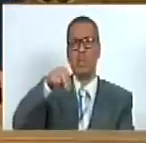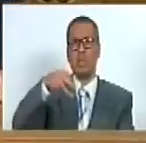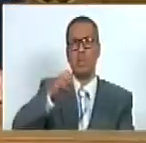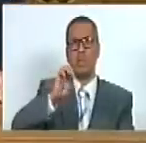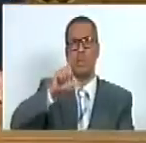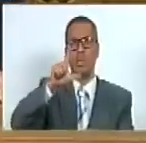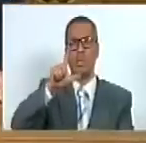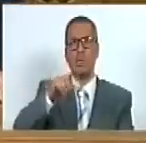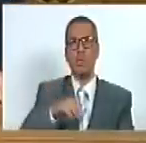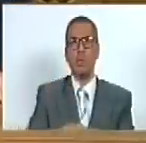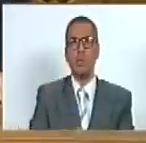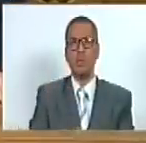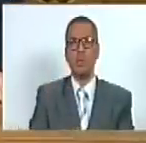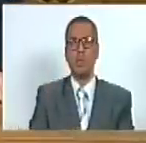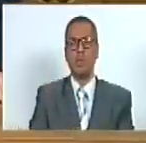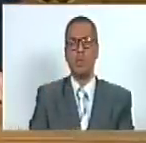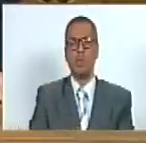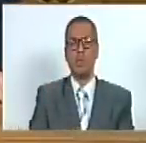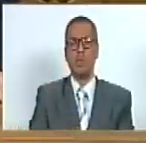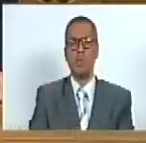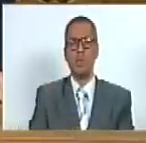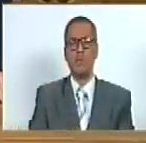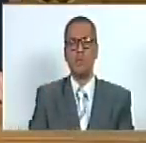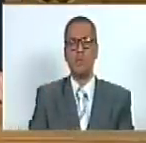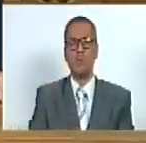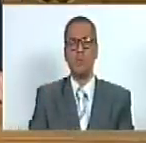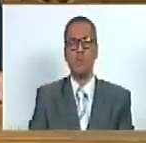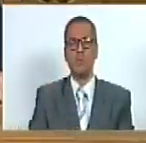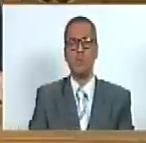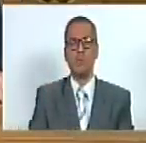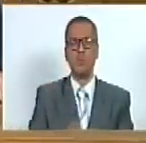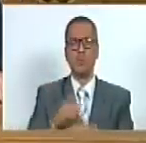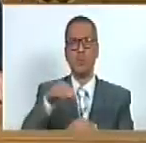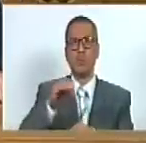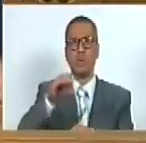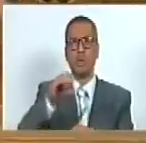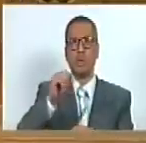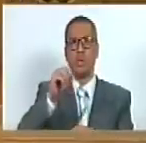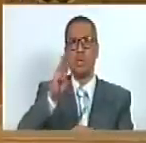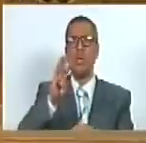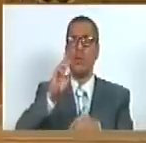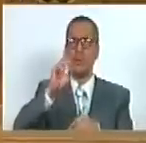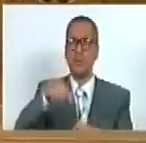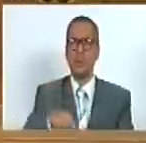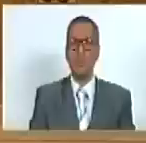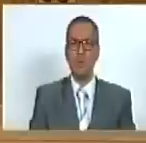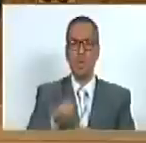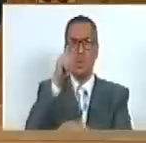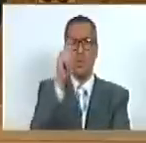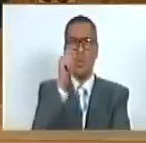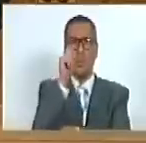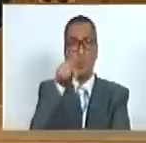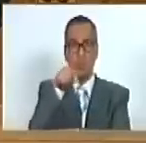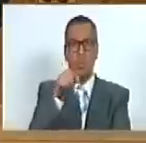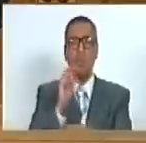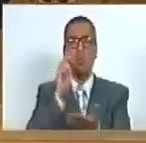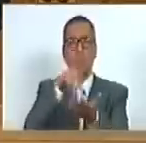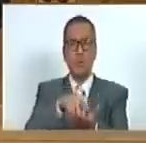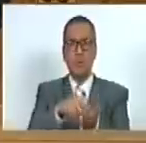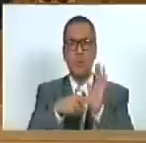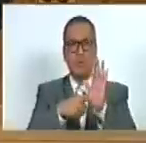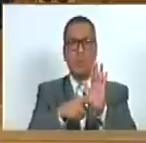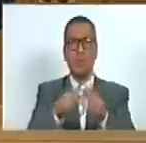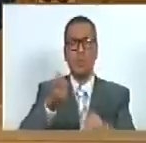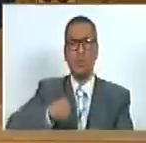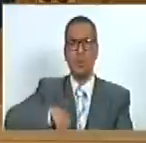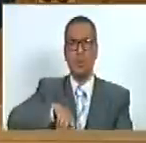Daniel de Trujillo, Daniel Carreño, y los diputados que asistieron al frente de